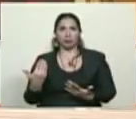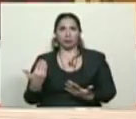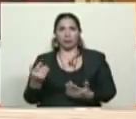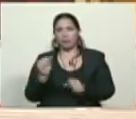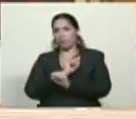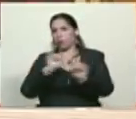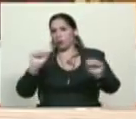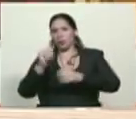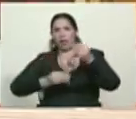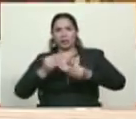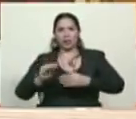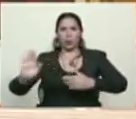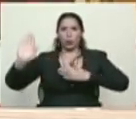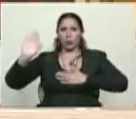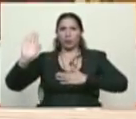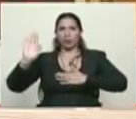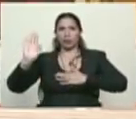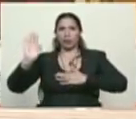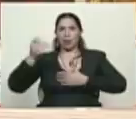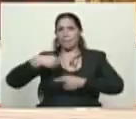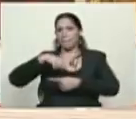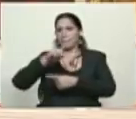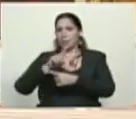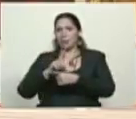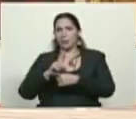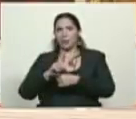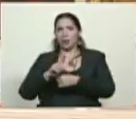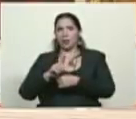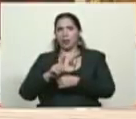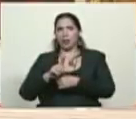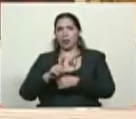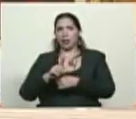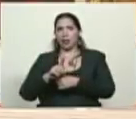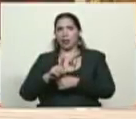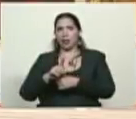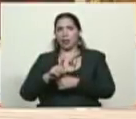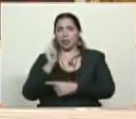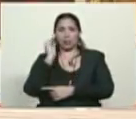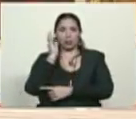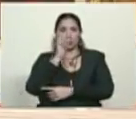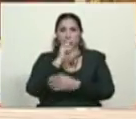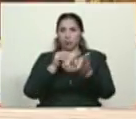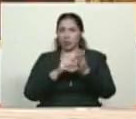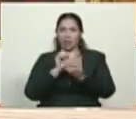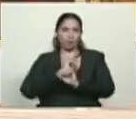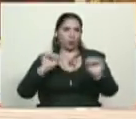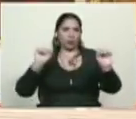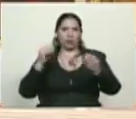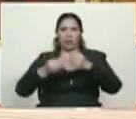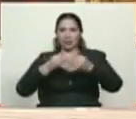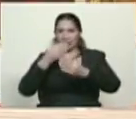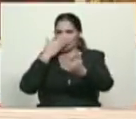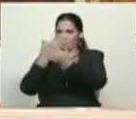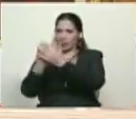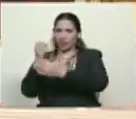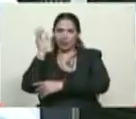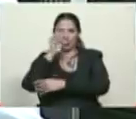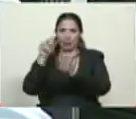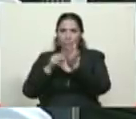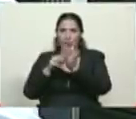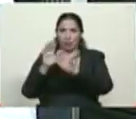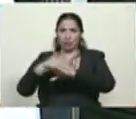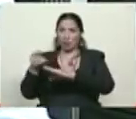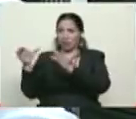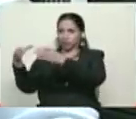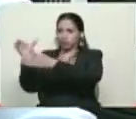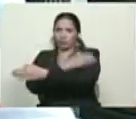hacer la juramentación en la primera instancia prevista por la Constitución, en la Asamblea Nacional. Era imposible, porque ellos